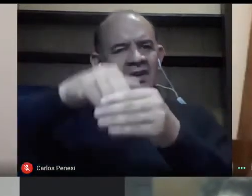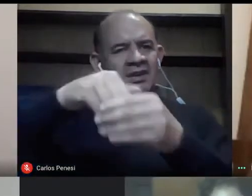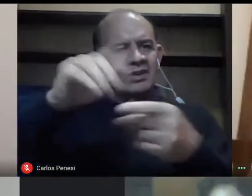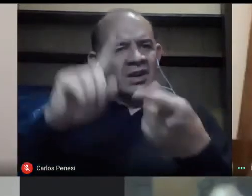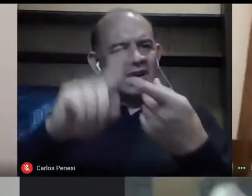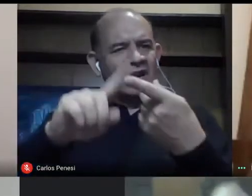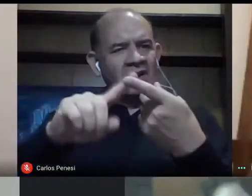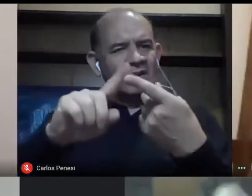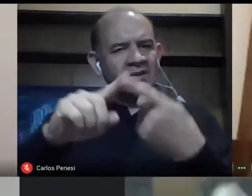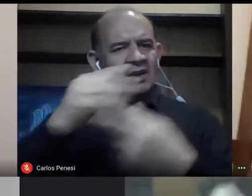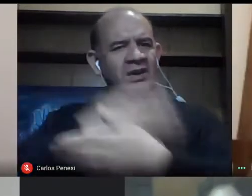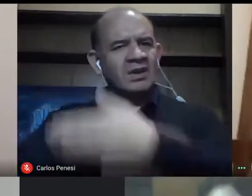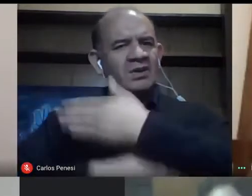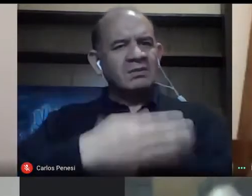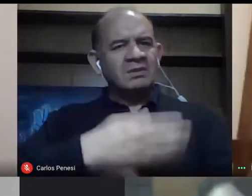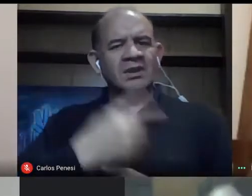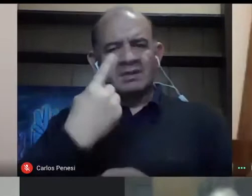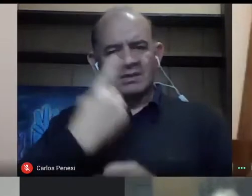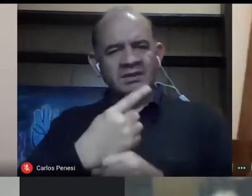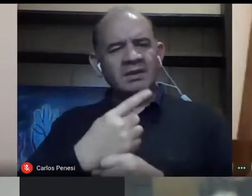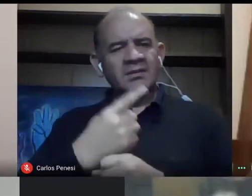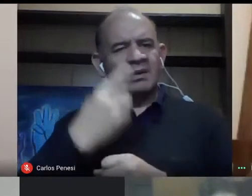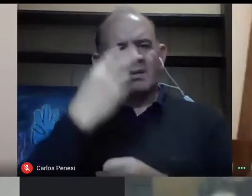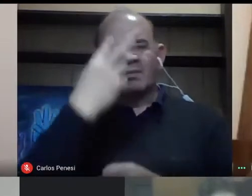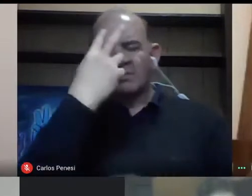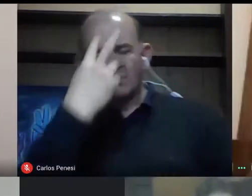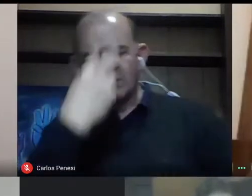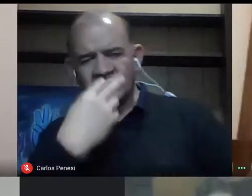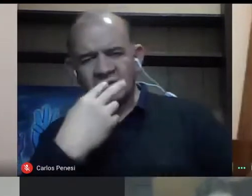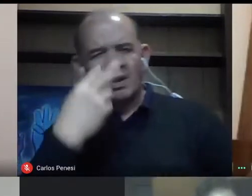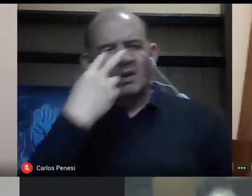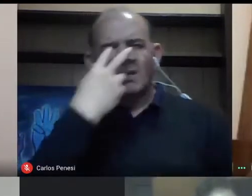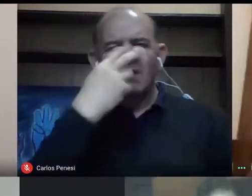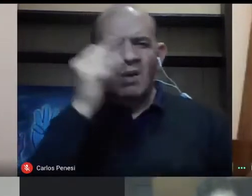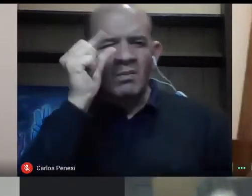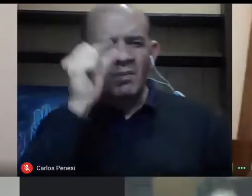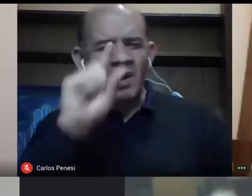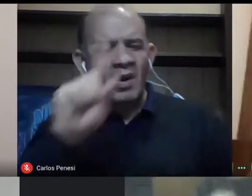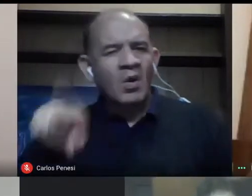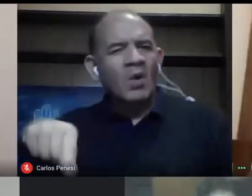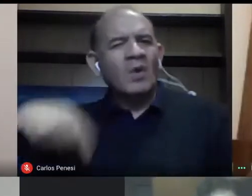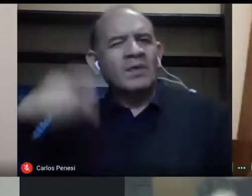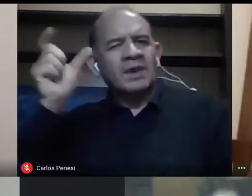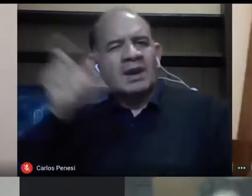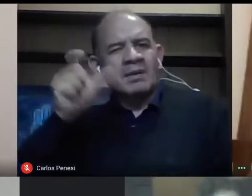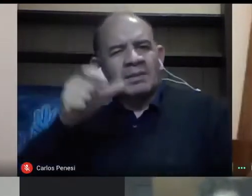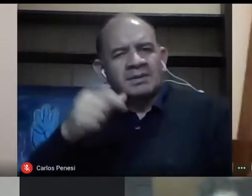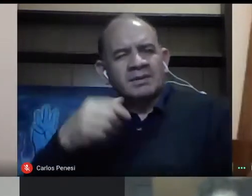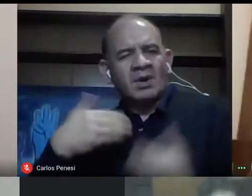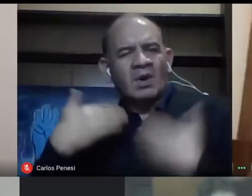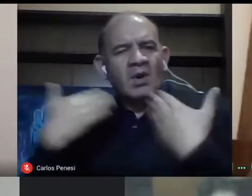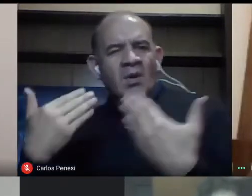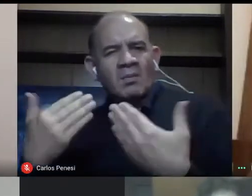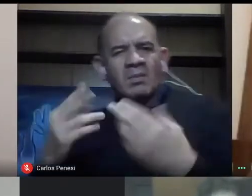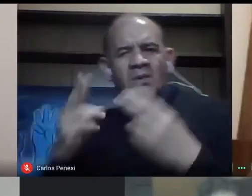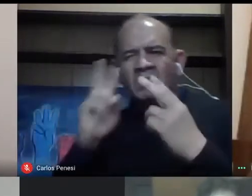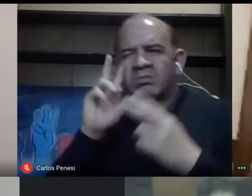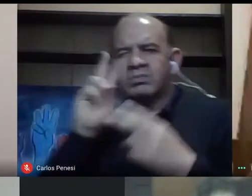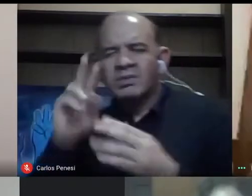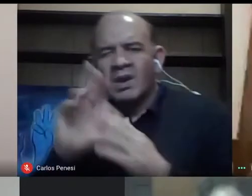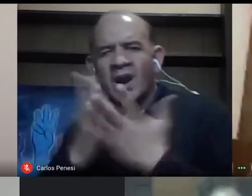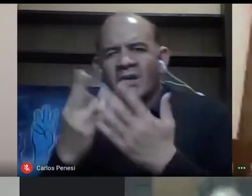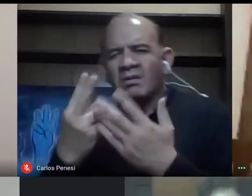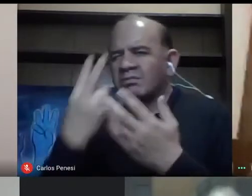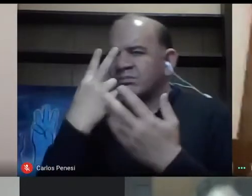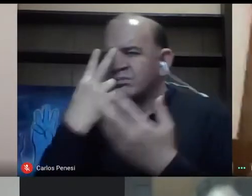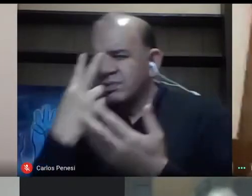las personas con discapacidad visual, personas con baja visión y personas con otras discapacidades que no le permitan, por ejemplo, manipular un libro,